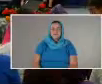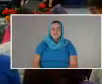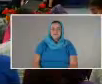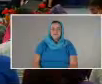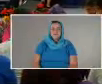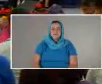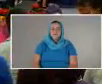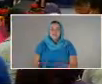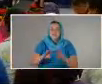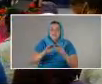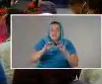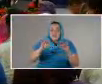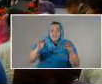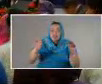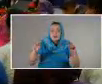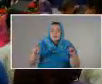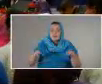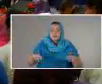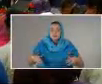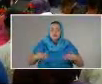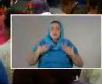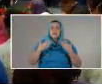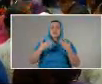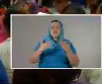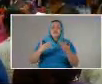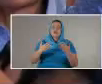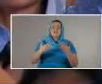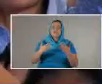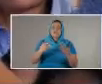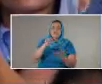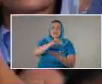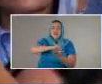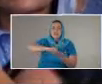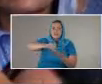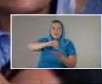la ceniza y danos aceite de alegría.